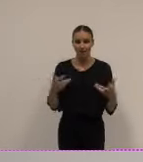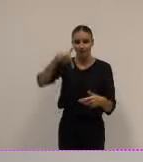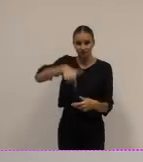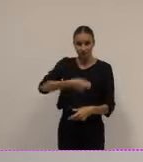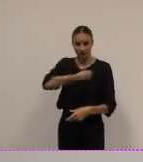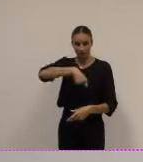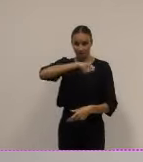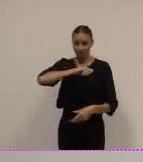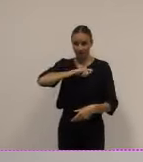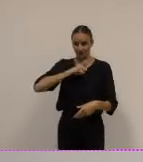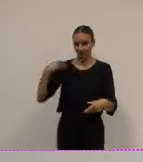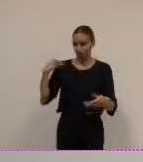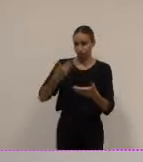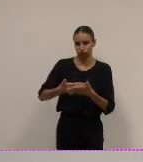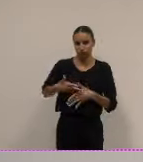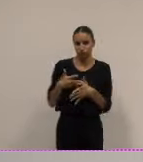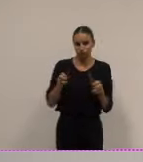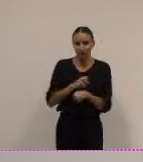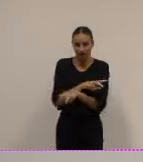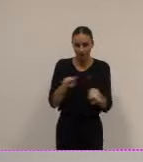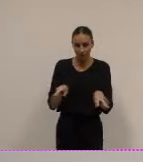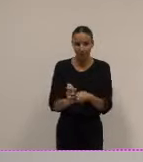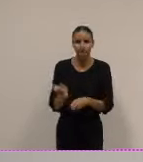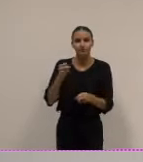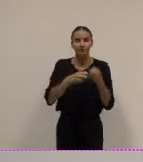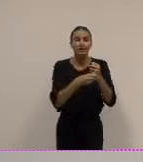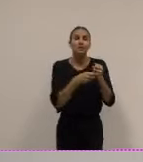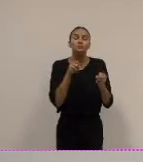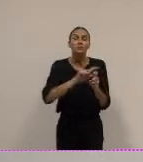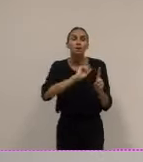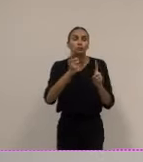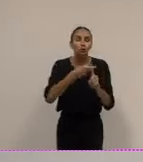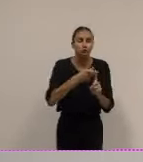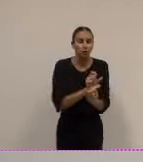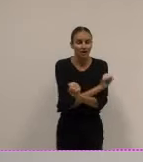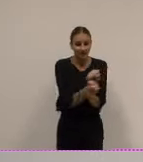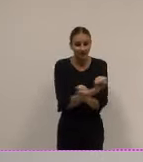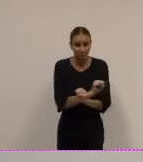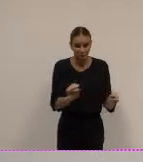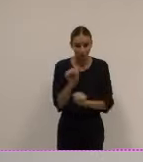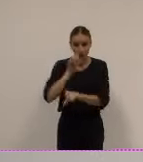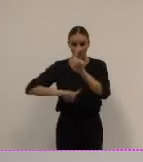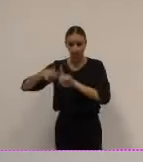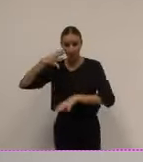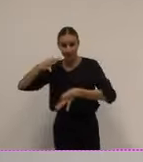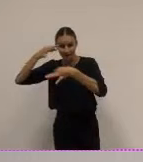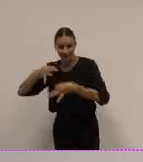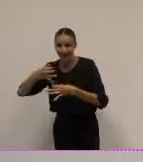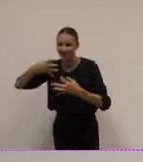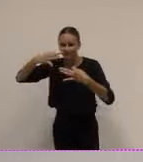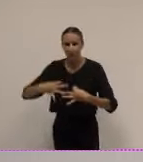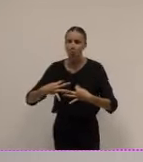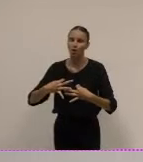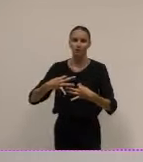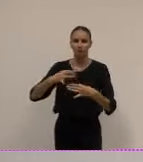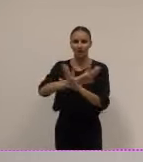populistas, si hubiéramos puesto sobre la mesa soluciones imposibles a problemas reales, seguramente hubiéramos tenido un mejor resultado